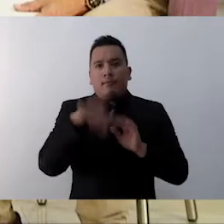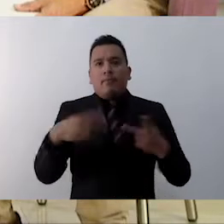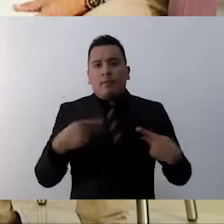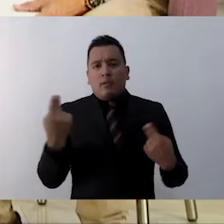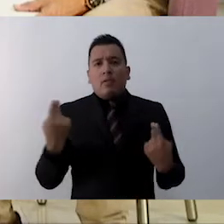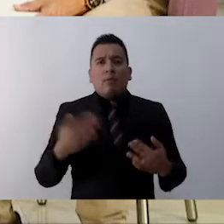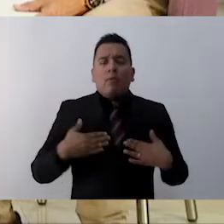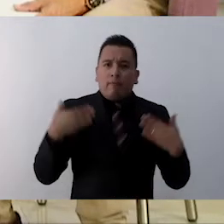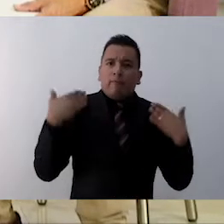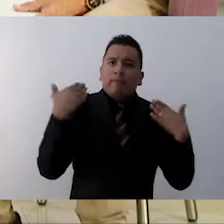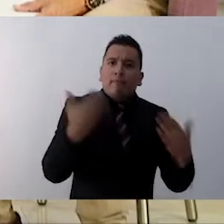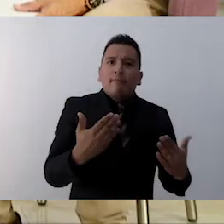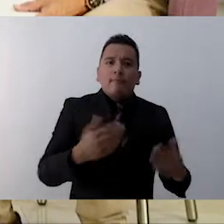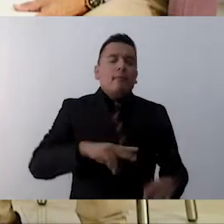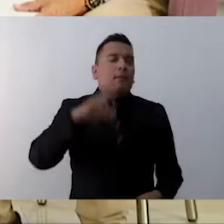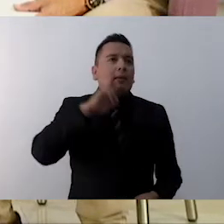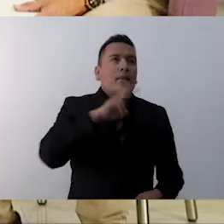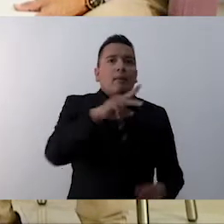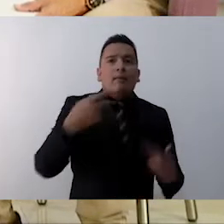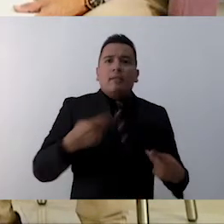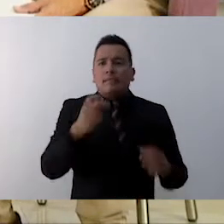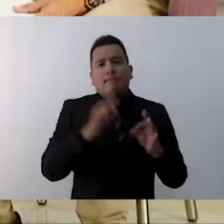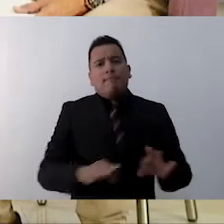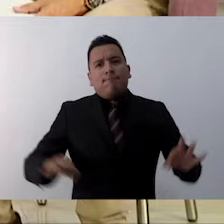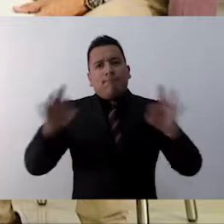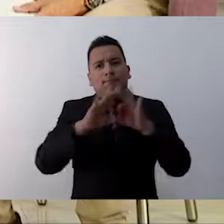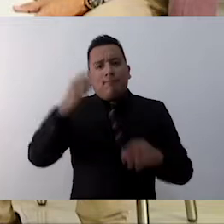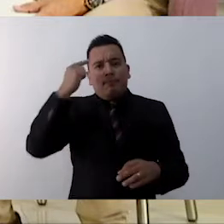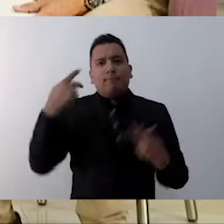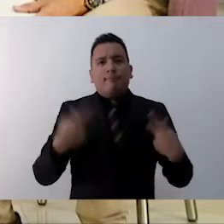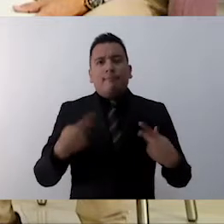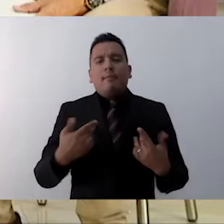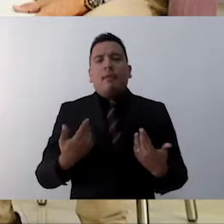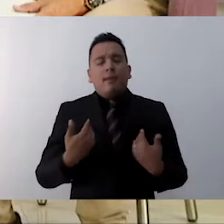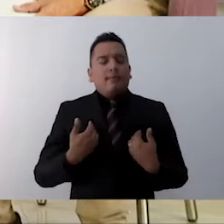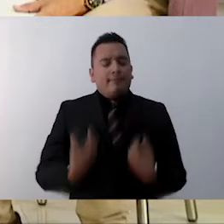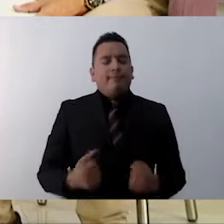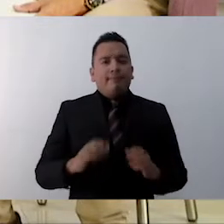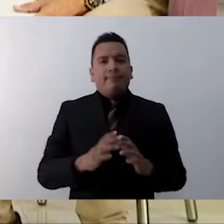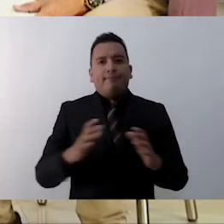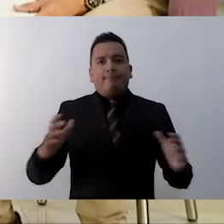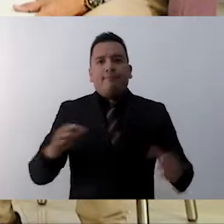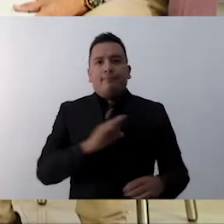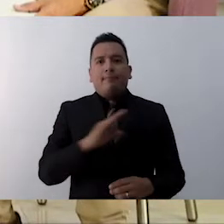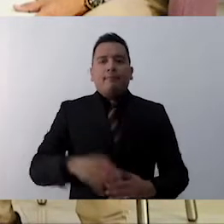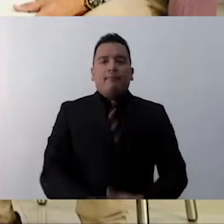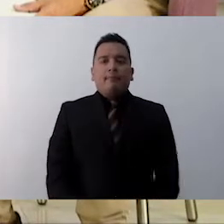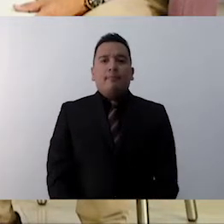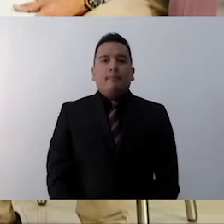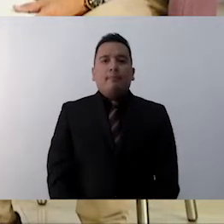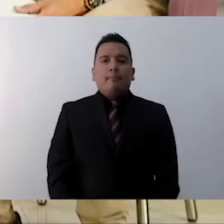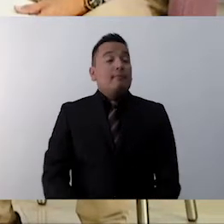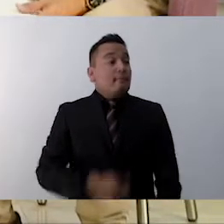tema del empoderamiento de los derechos de las personas. Es importantísimo para entender el desarrollo de un